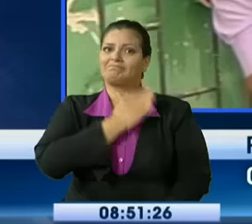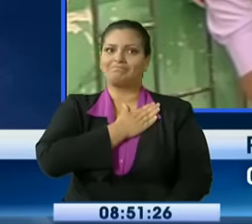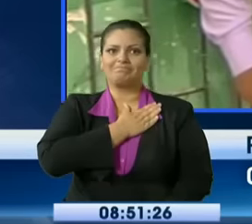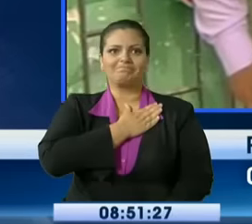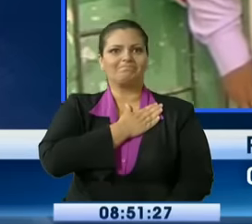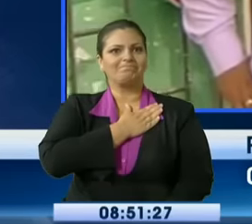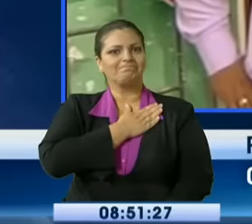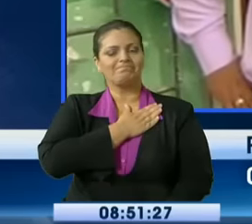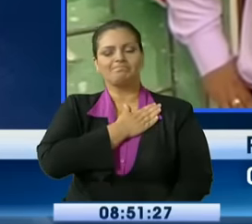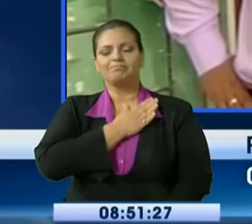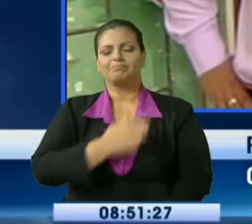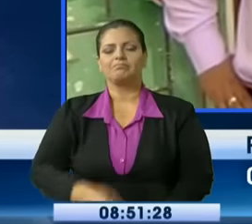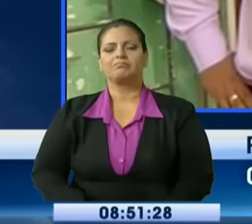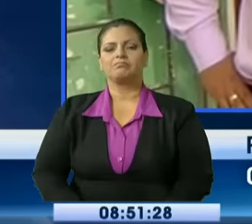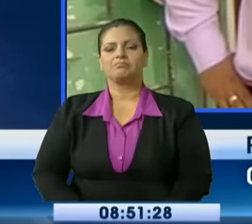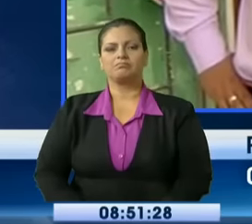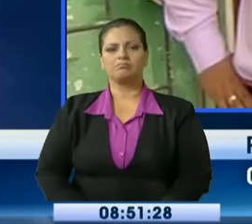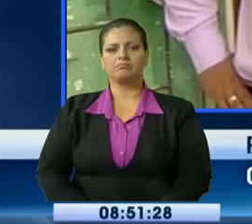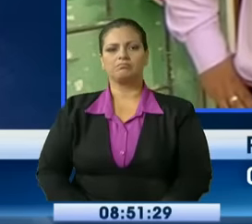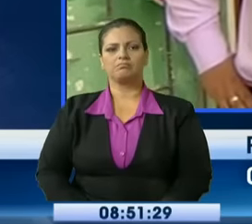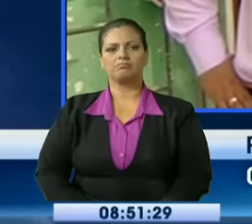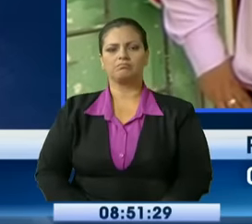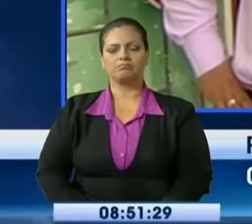que dejan